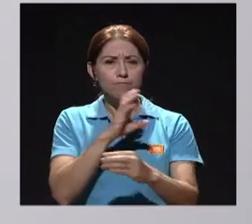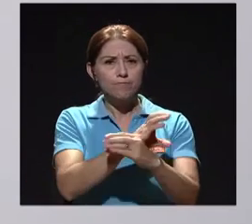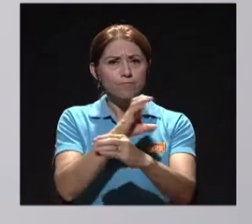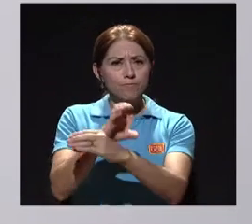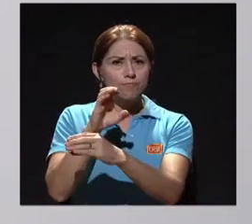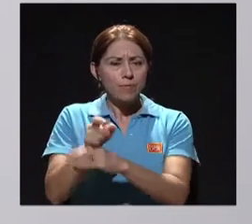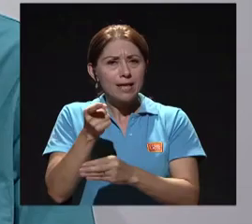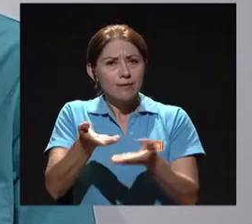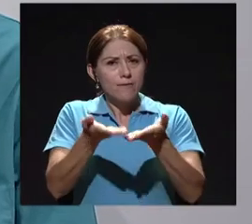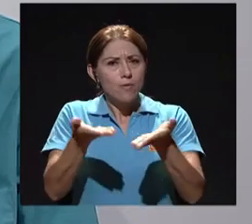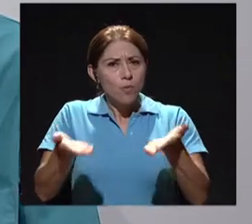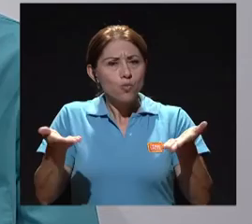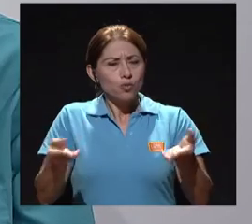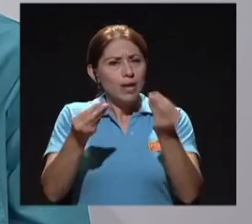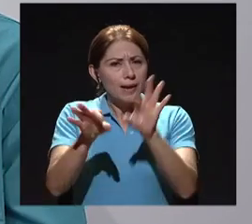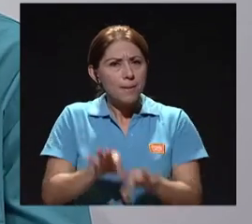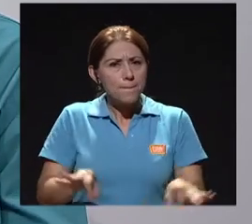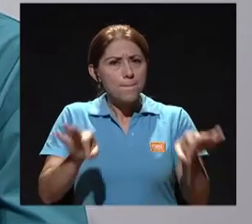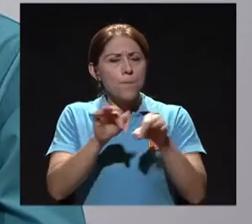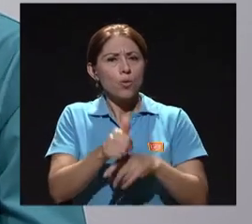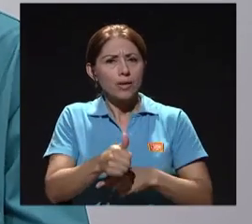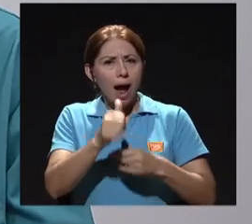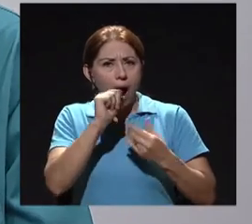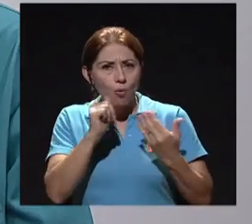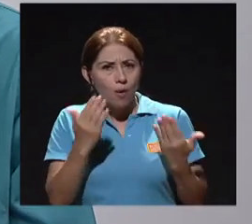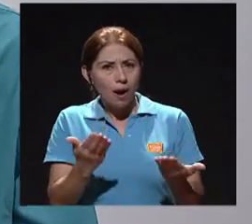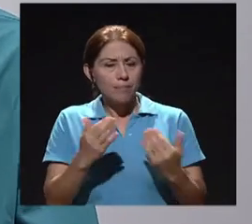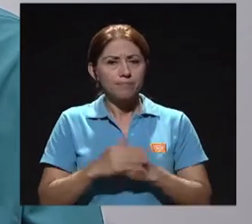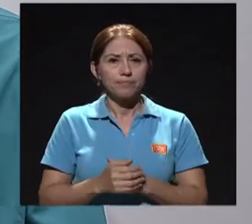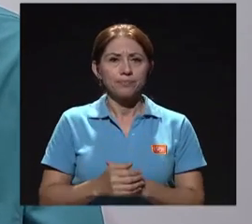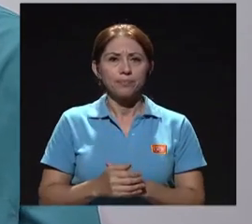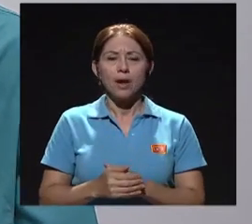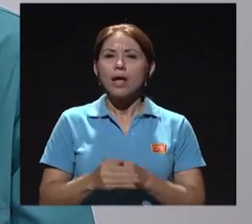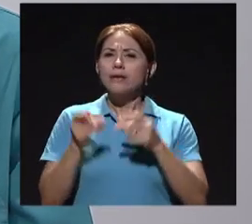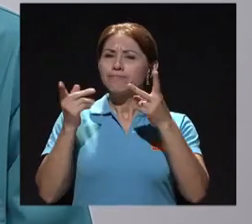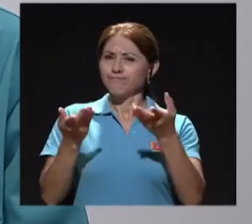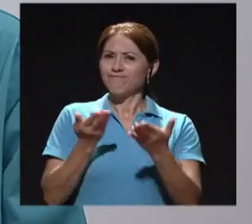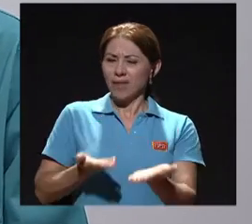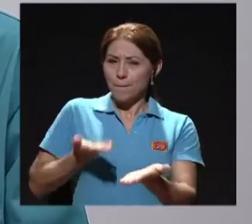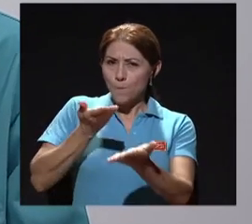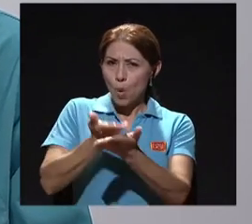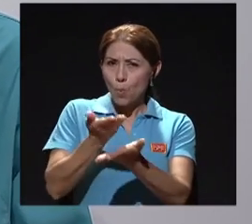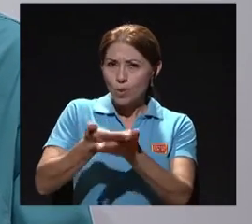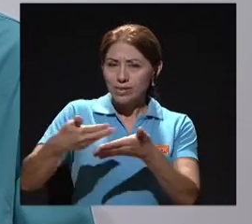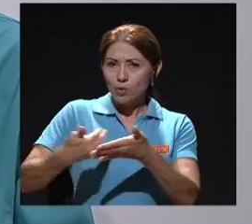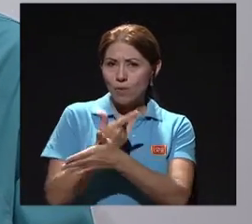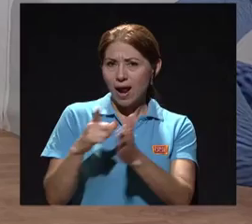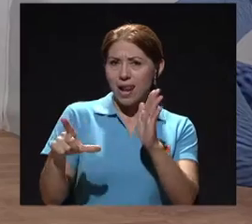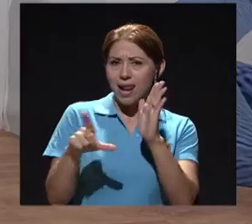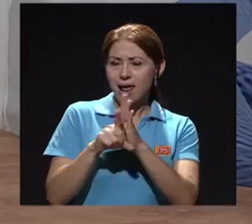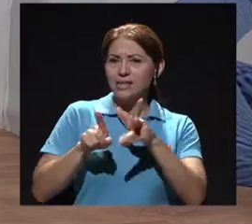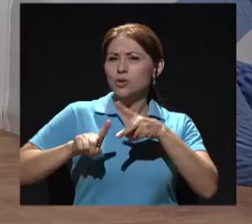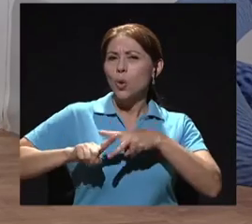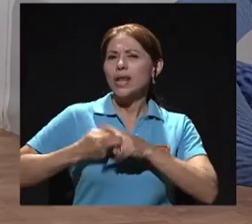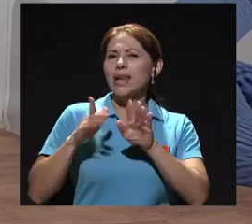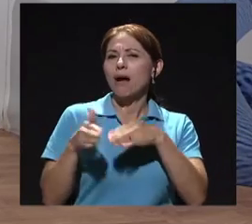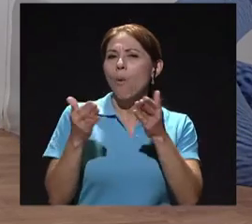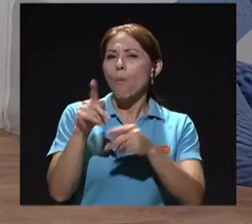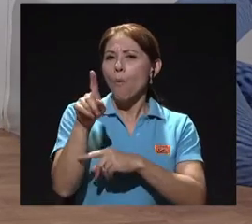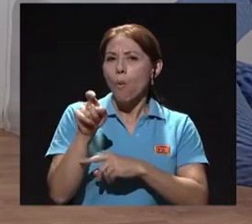importante cuéntenos cómo se origina la propuesta de esta nueva de esta nueva ley quién toma la iniciativa